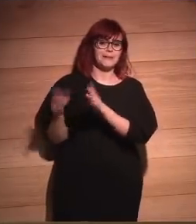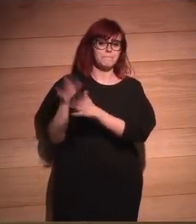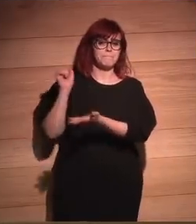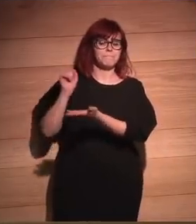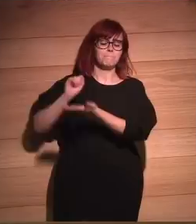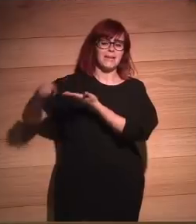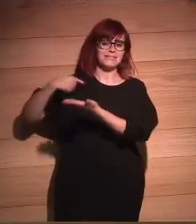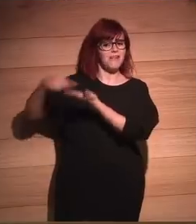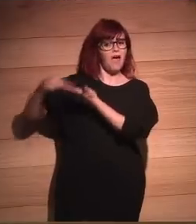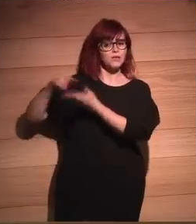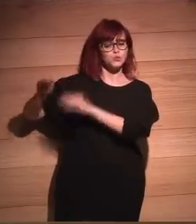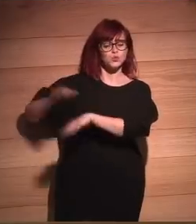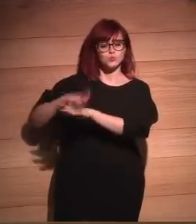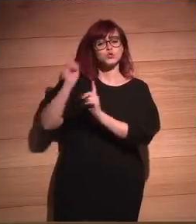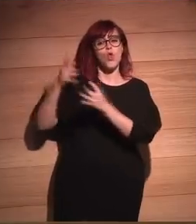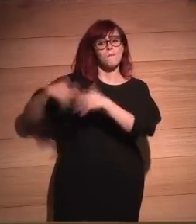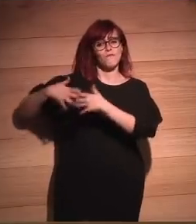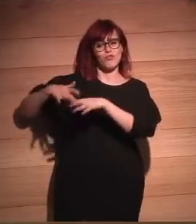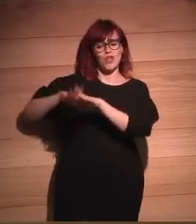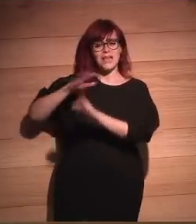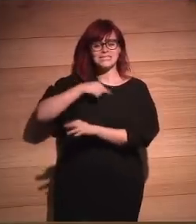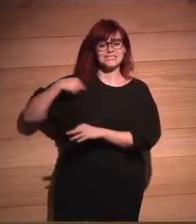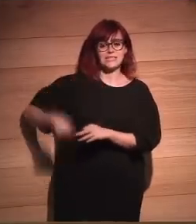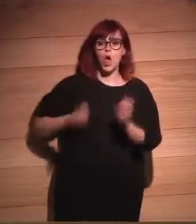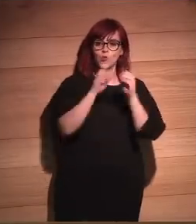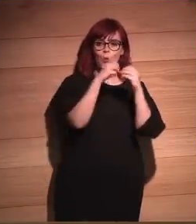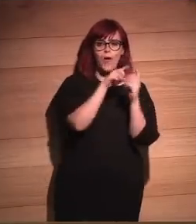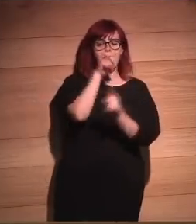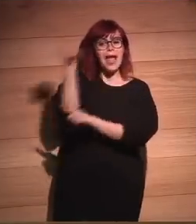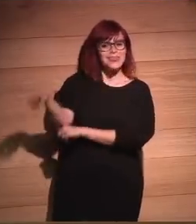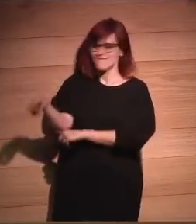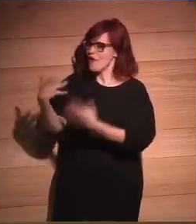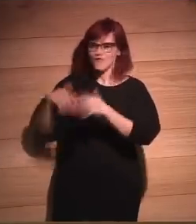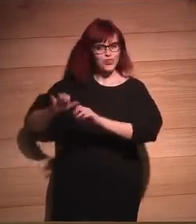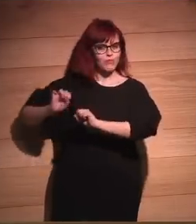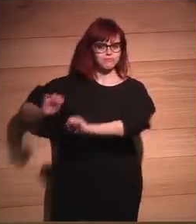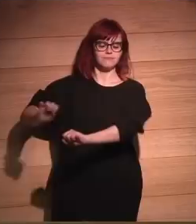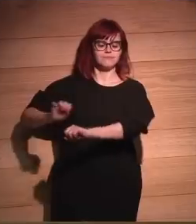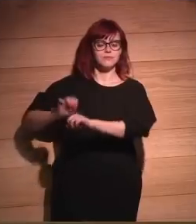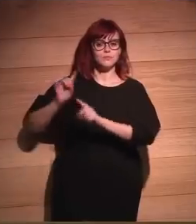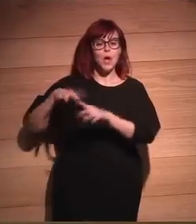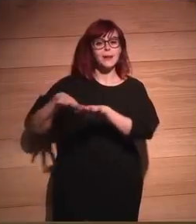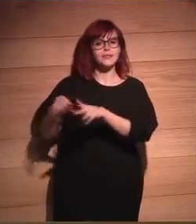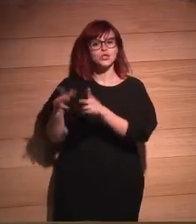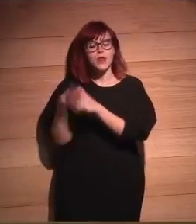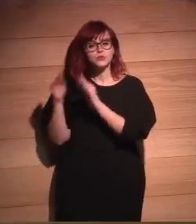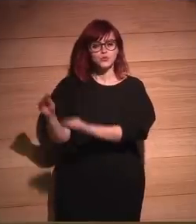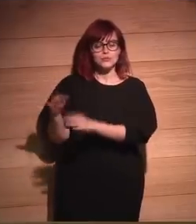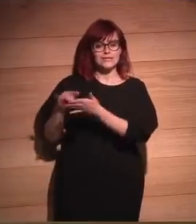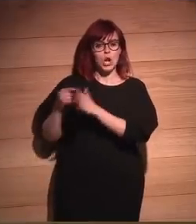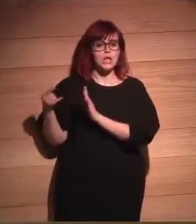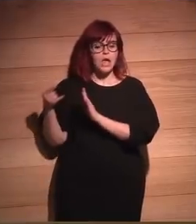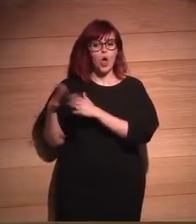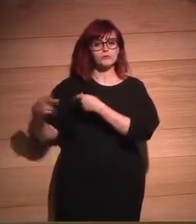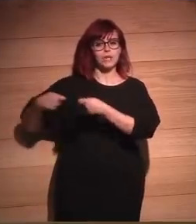mensajería propias, digamos, que solo funcionan en el mercado chino. Google no funciona en el mercado chino. Tienen sus propias redes sociales, sus propias